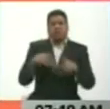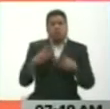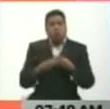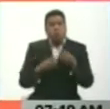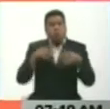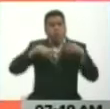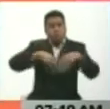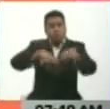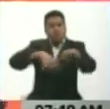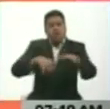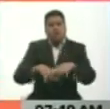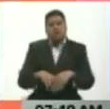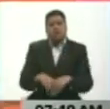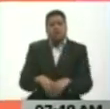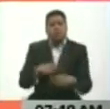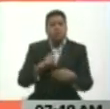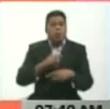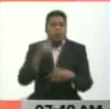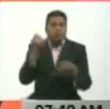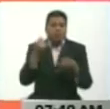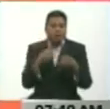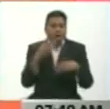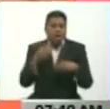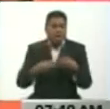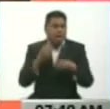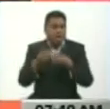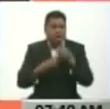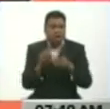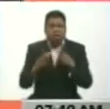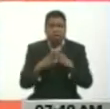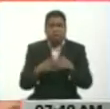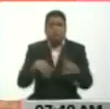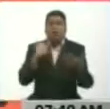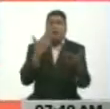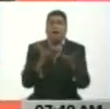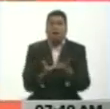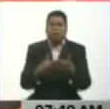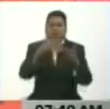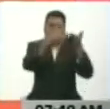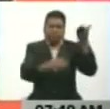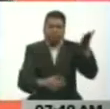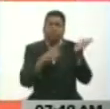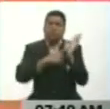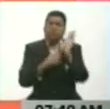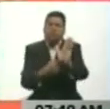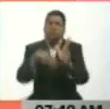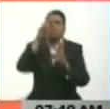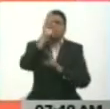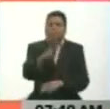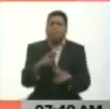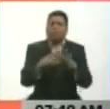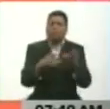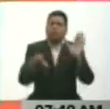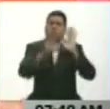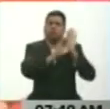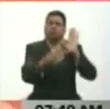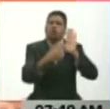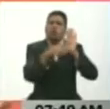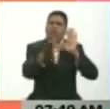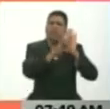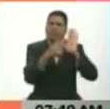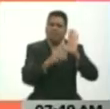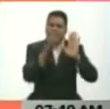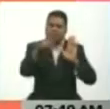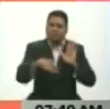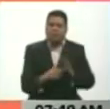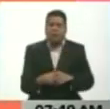que no van a cesar hasta que el referéndum revocatorio, independientemente ya se haya dicho que hay un cronograma que hay que respetar, que está la Constitución y las leyes, ellos van a continuar en las